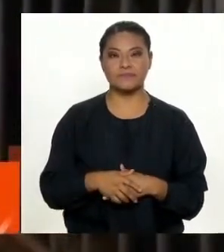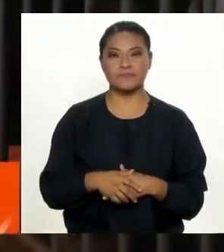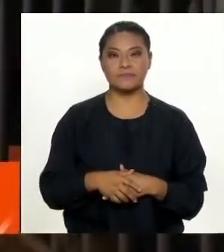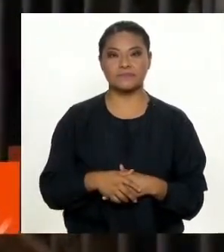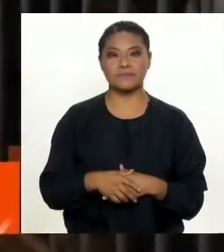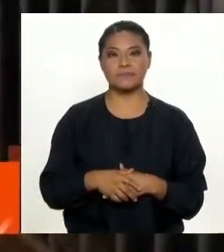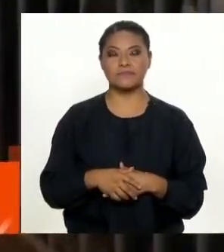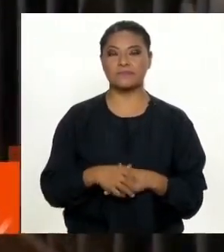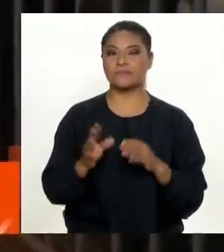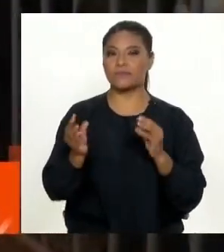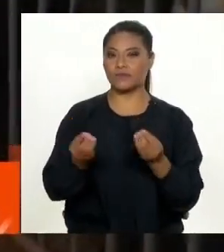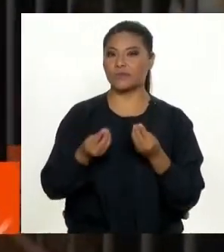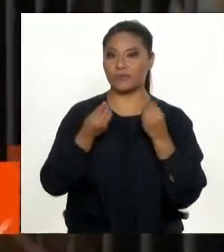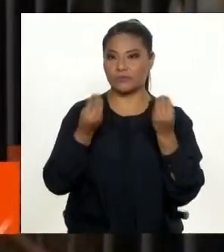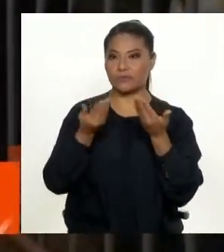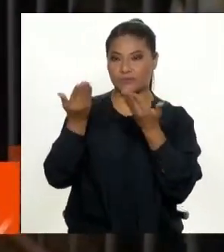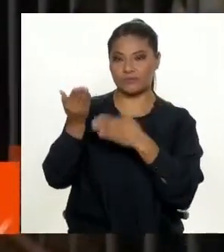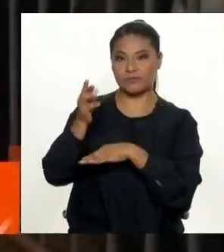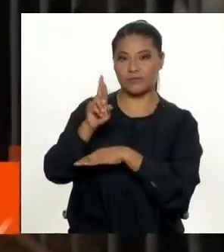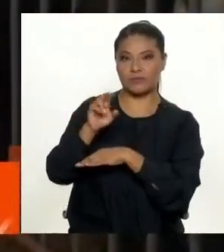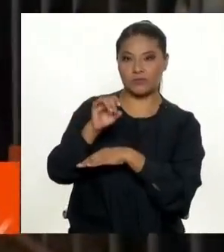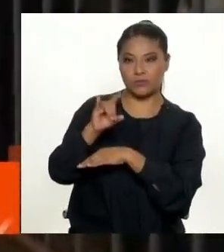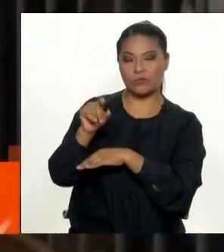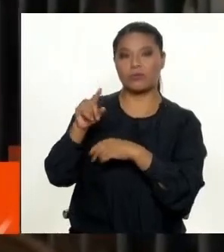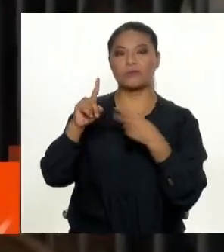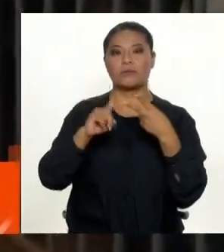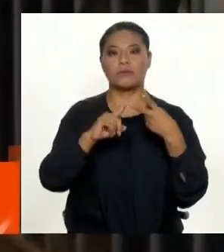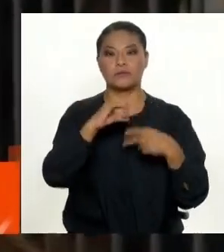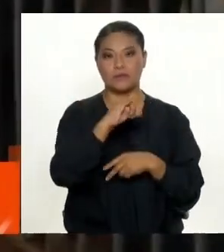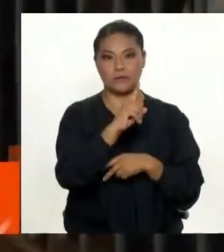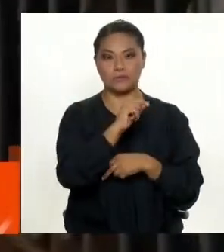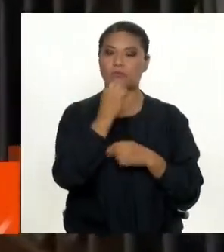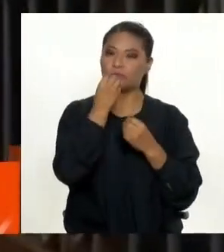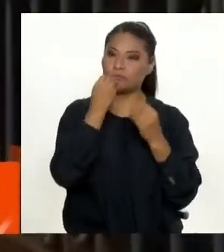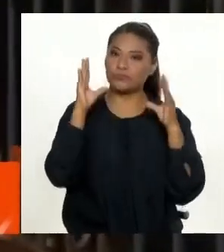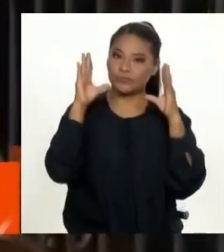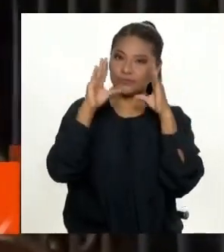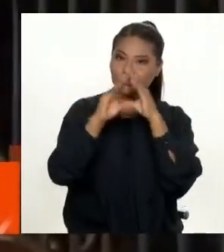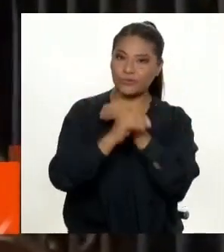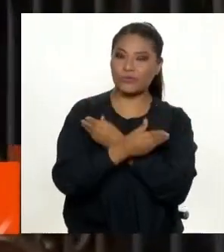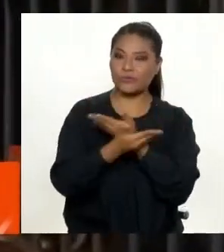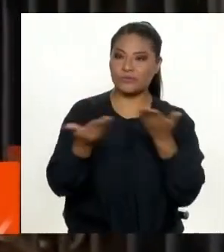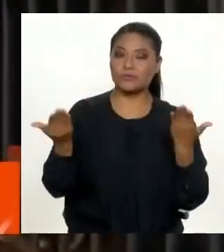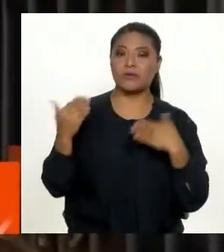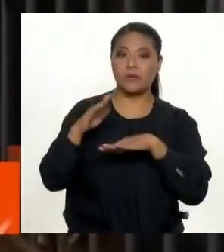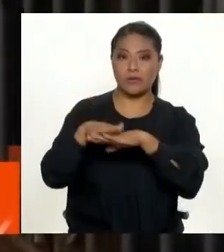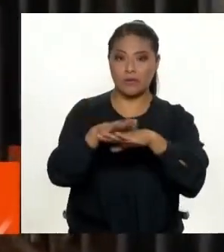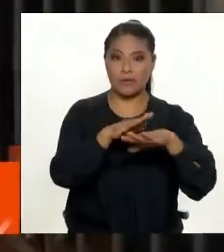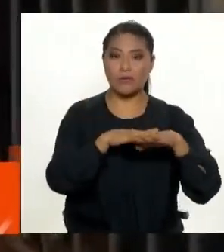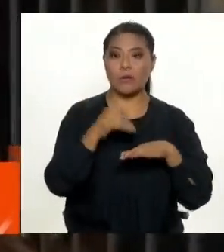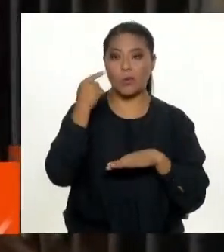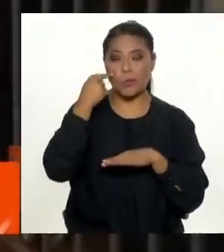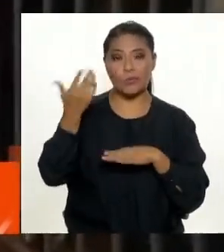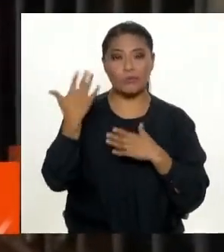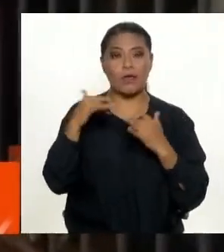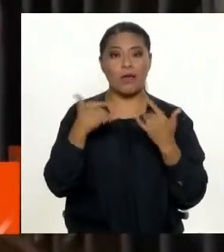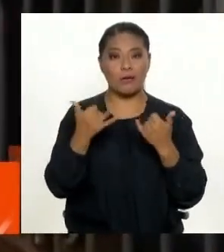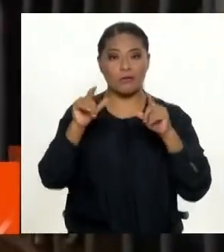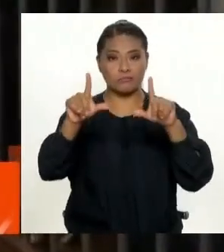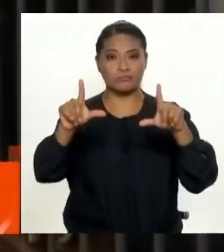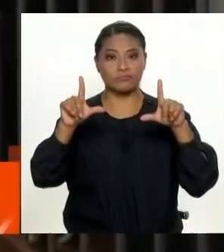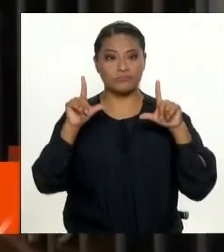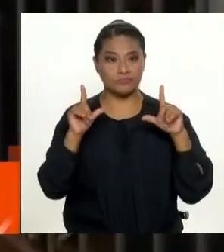¿Cómo estás, Romy, Gastón? Muy buenas noches a ustedes, compañeros y a los amigos televidentes que están sintonizando la señal de TV